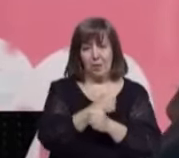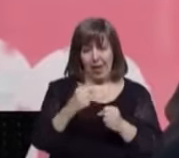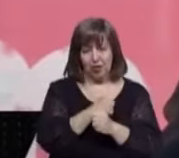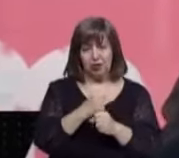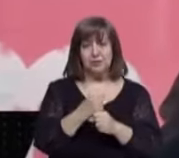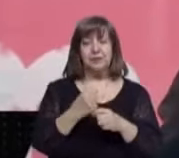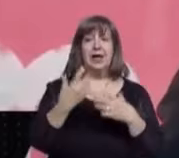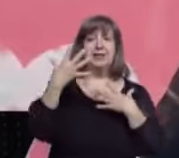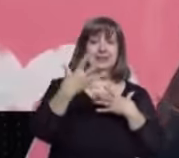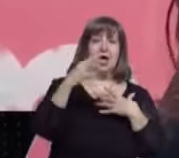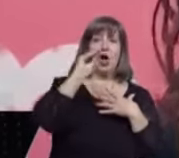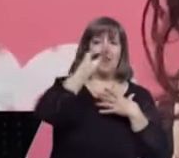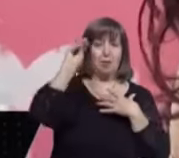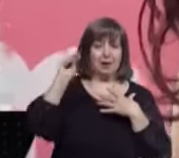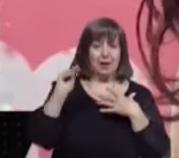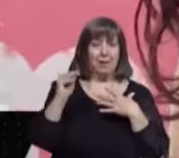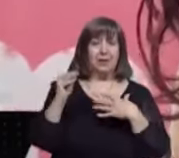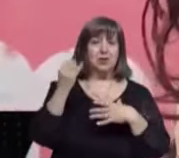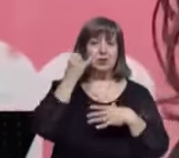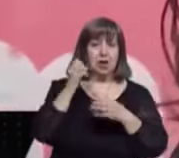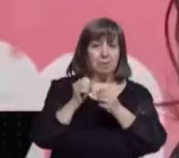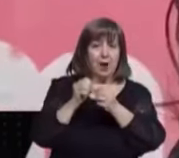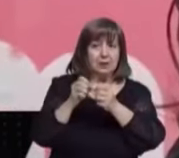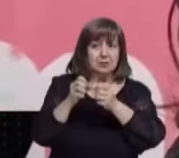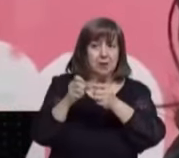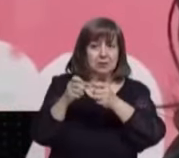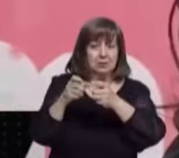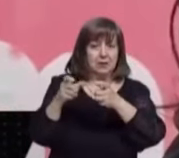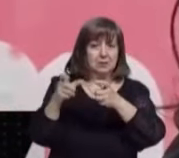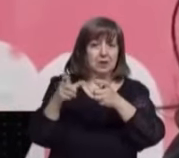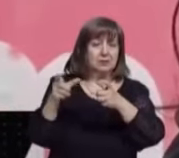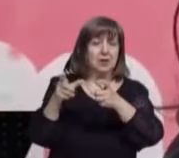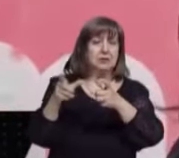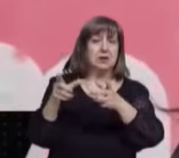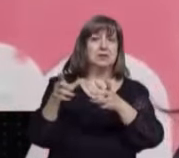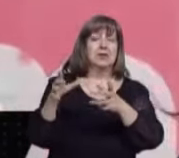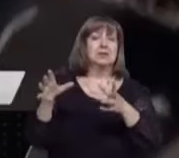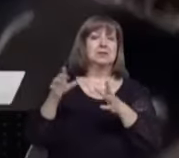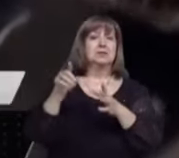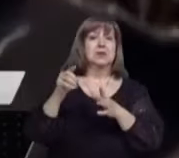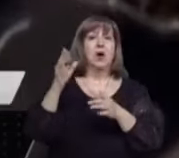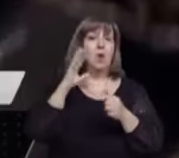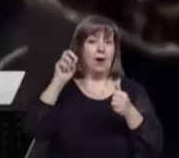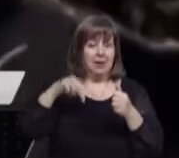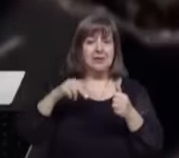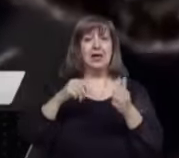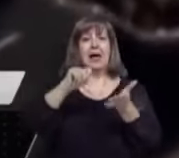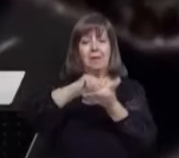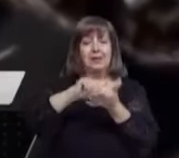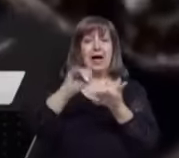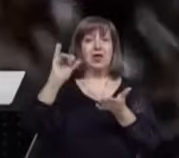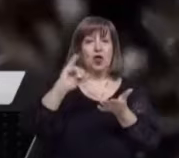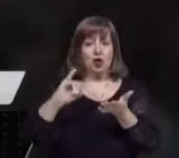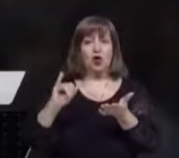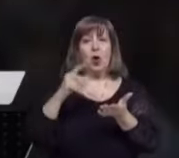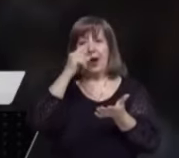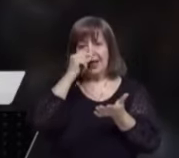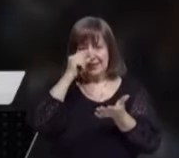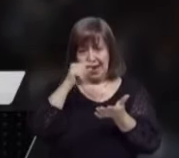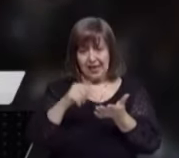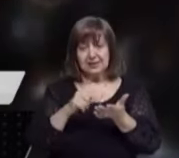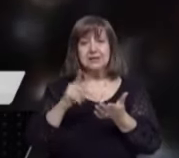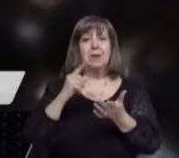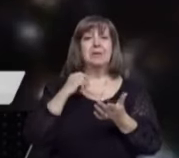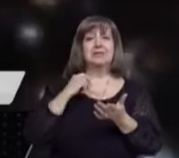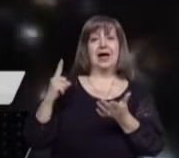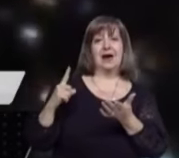situación de brote, que son los departamentos del área metropolitana: Guaymallén, Capital, Godoy Cruz, Las Heras y Ciudad de